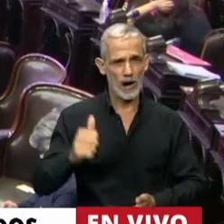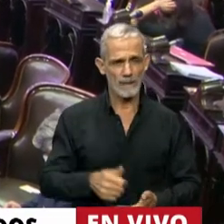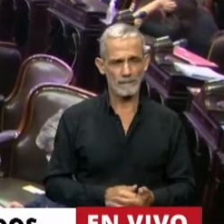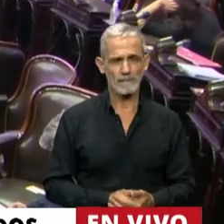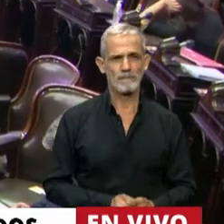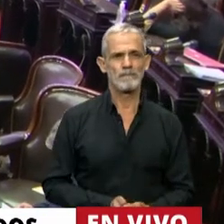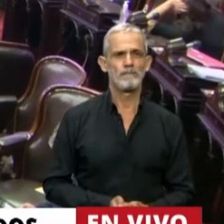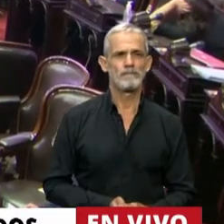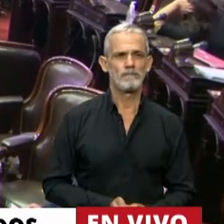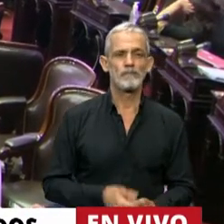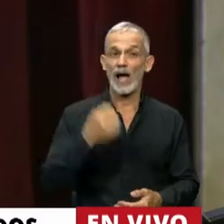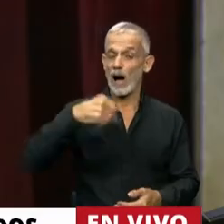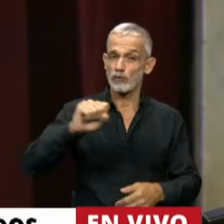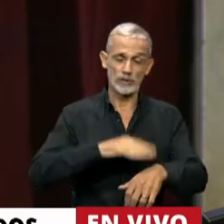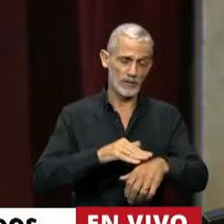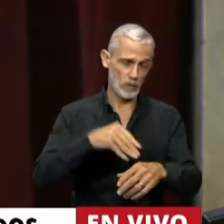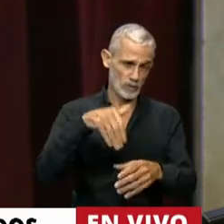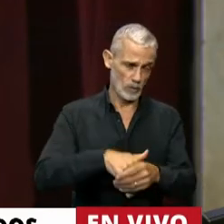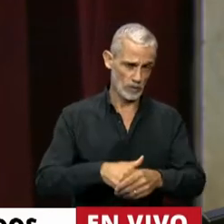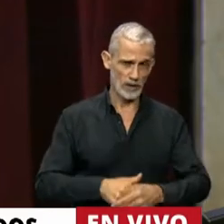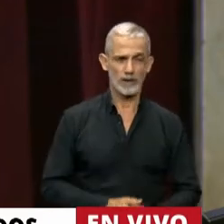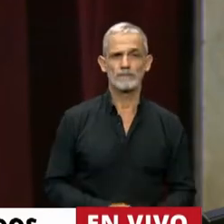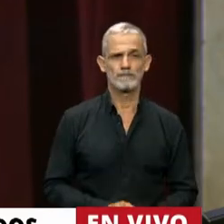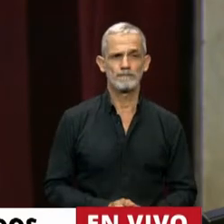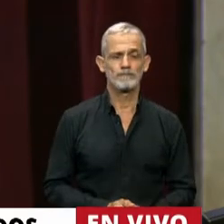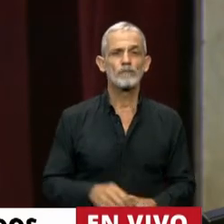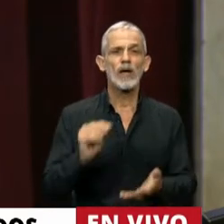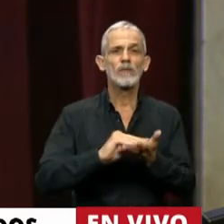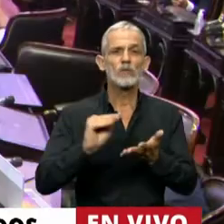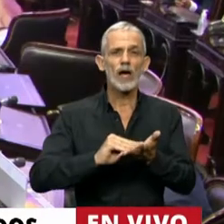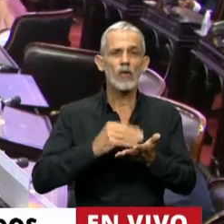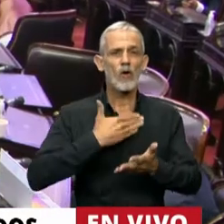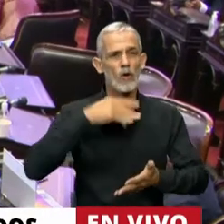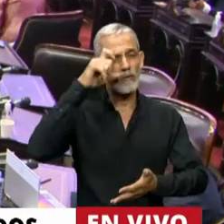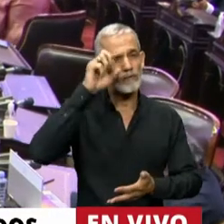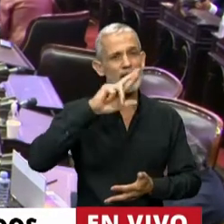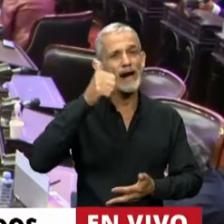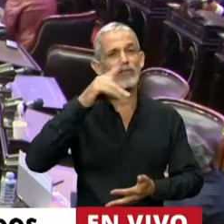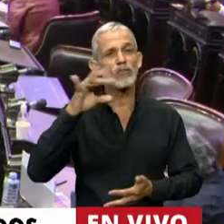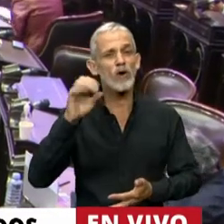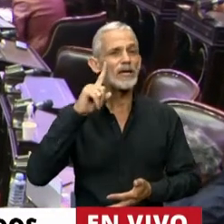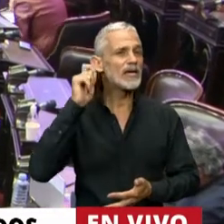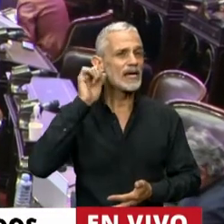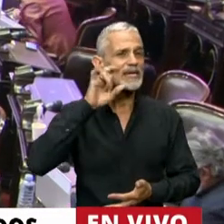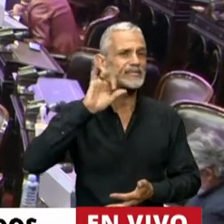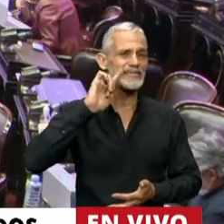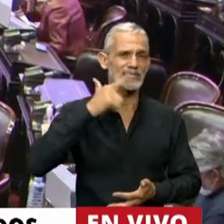Diputada Alcira Figueroa, ausente a la hora de votar. Diputado Fernando Iglesias.